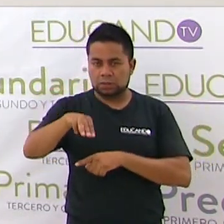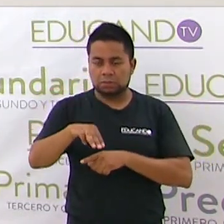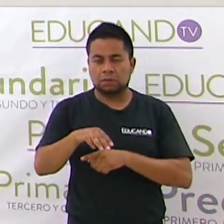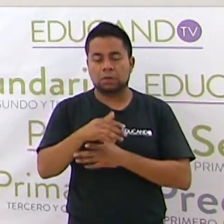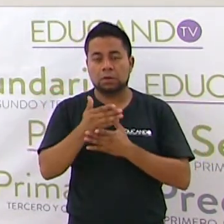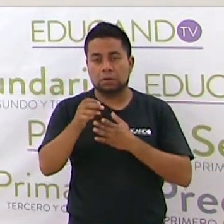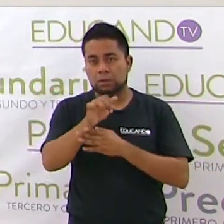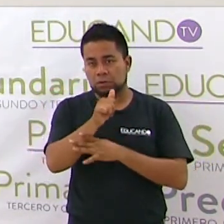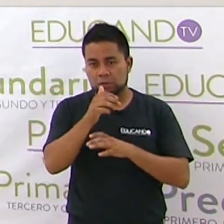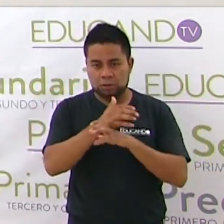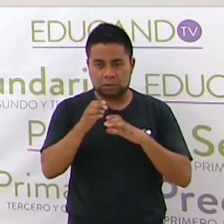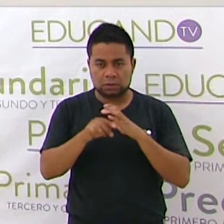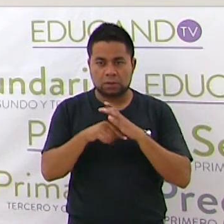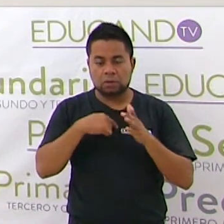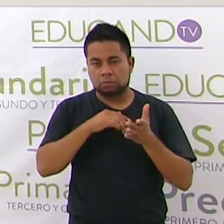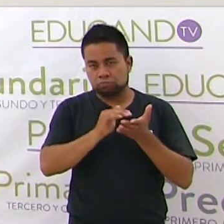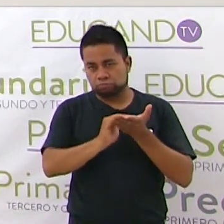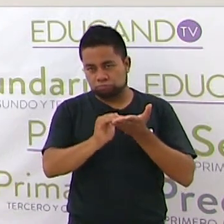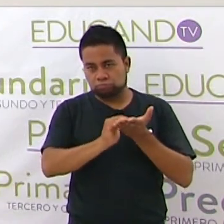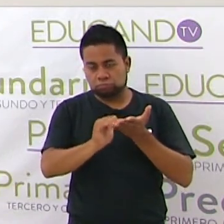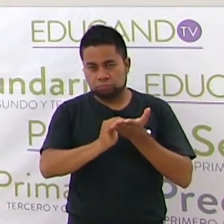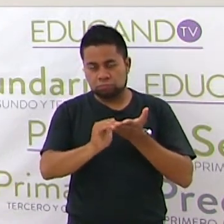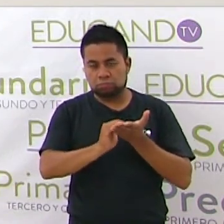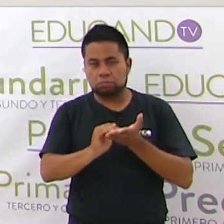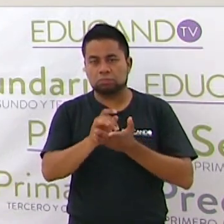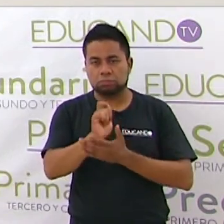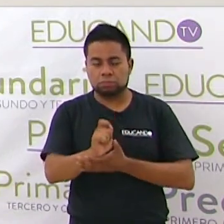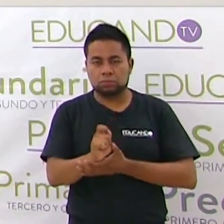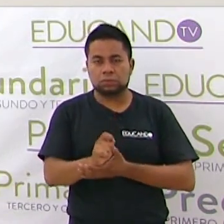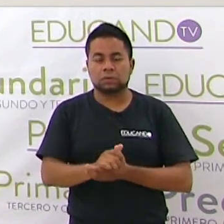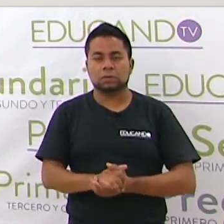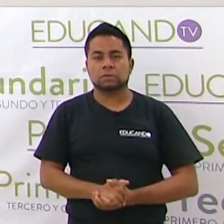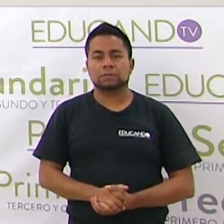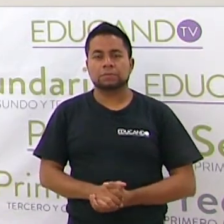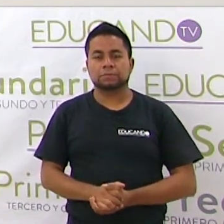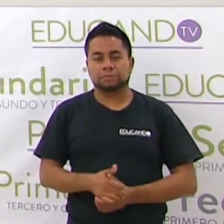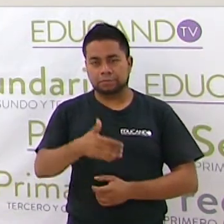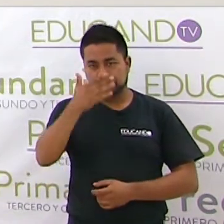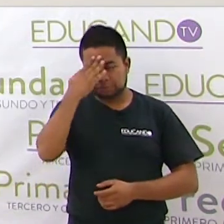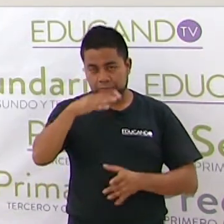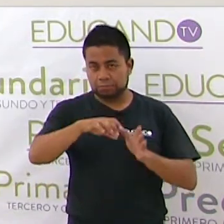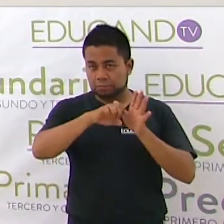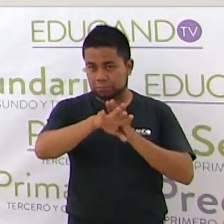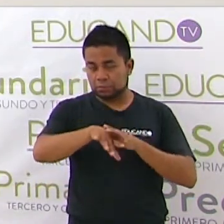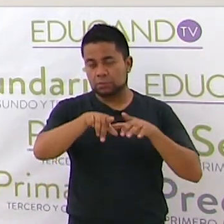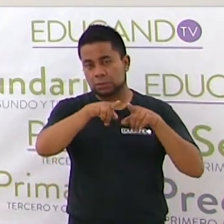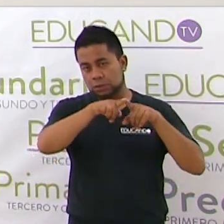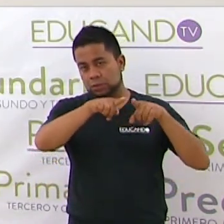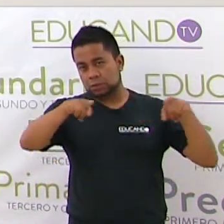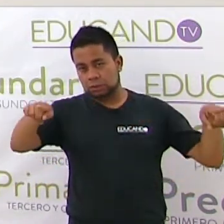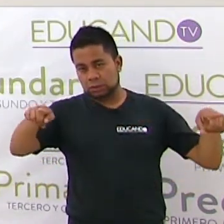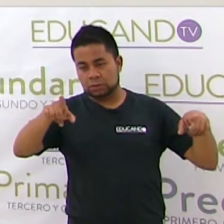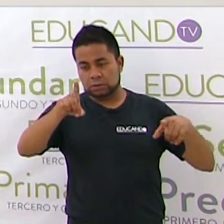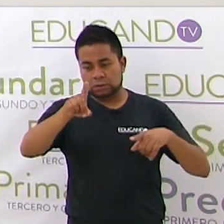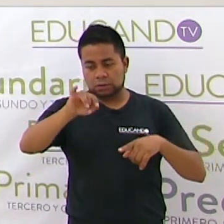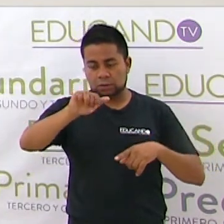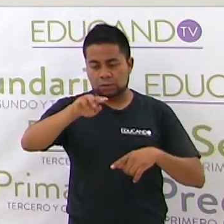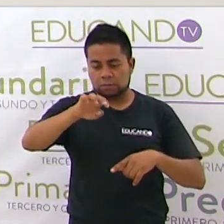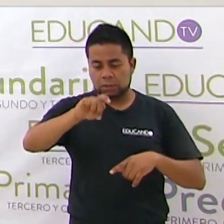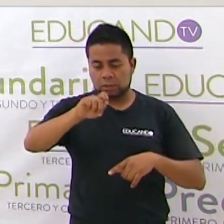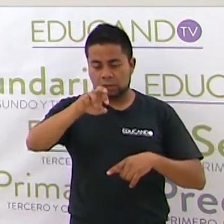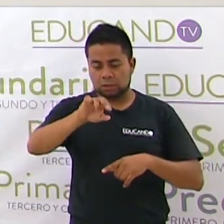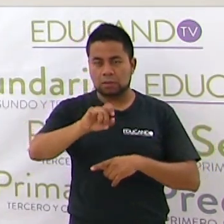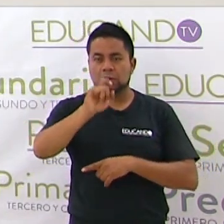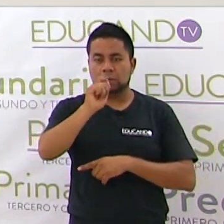cosa más. Voy a borrar ya esta parte. Sabemos entonces también que un diámetro es igual a